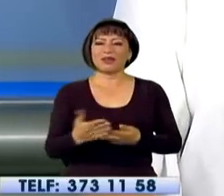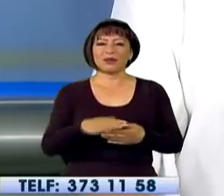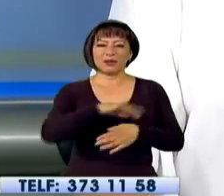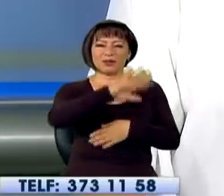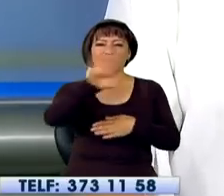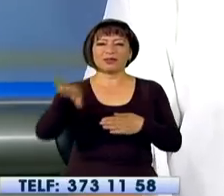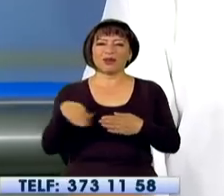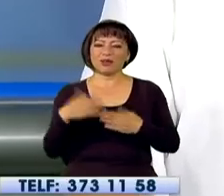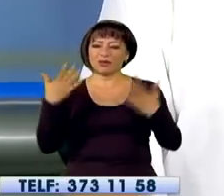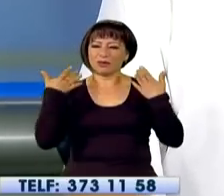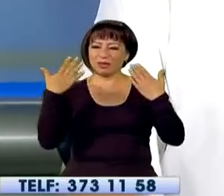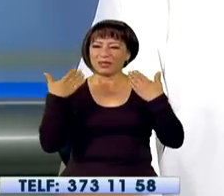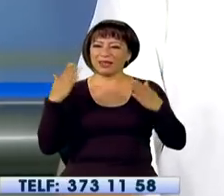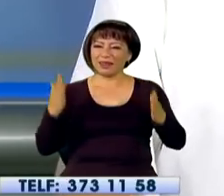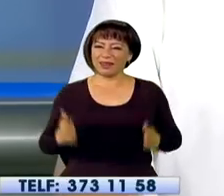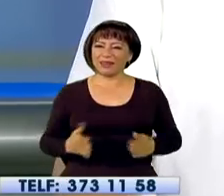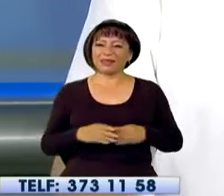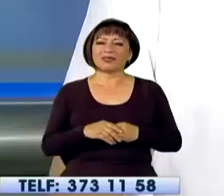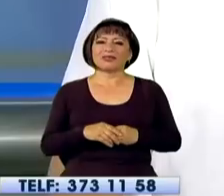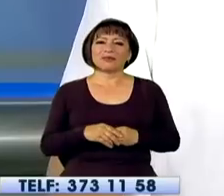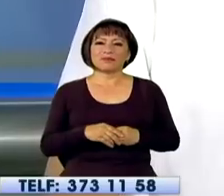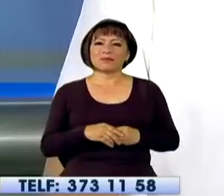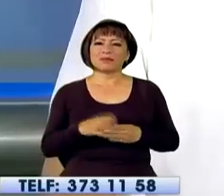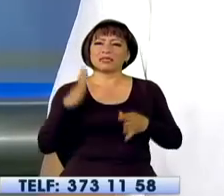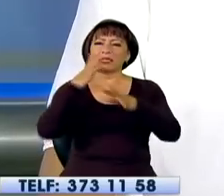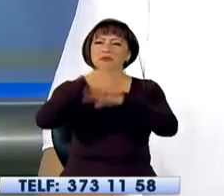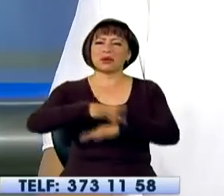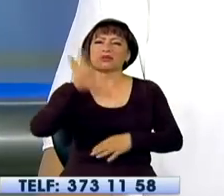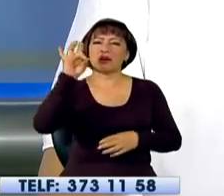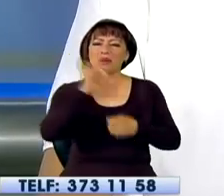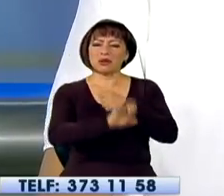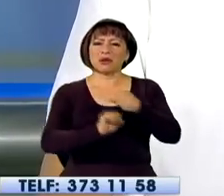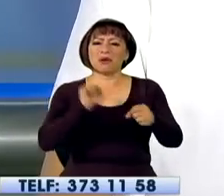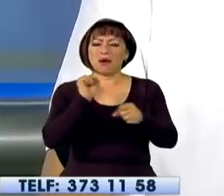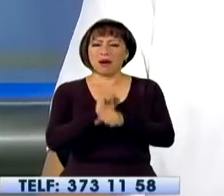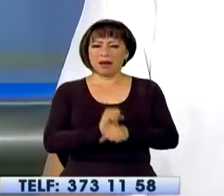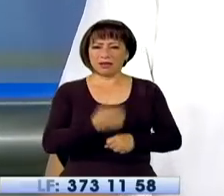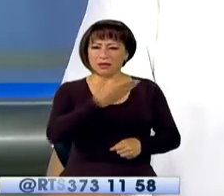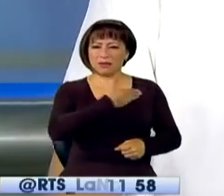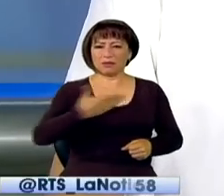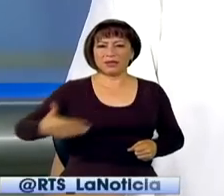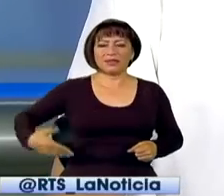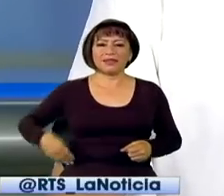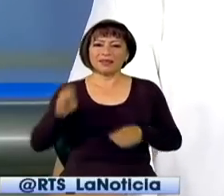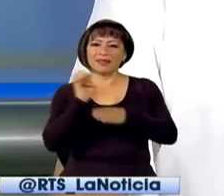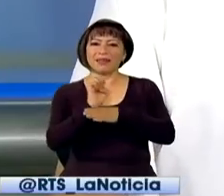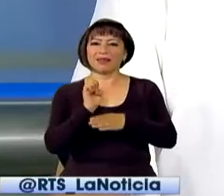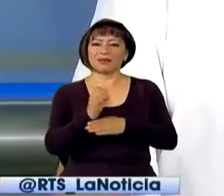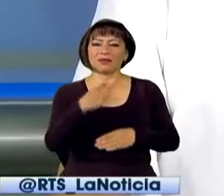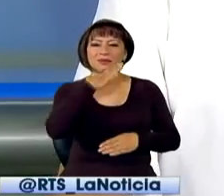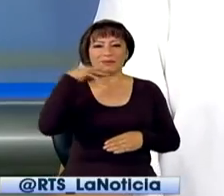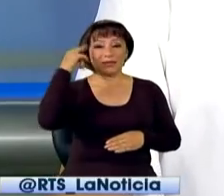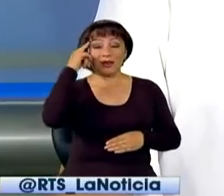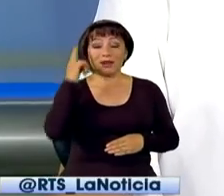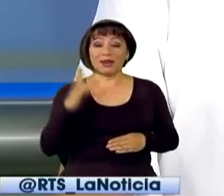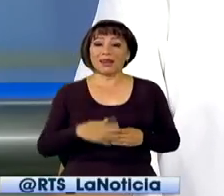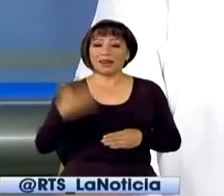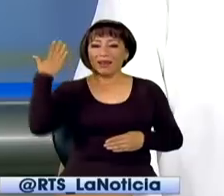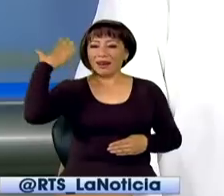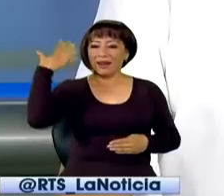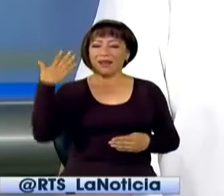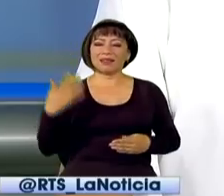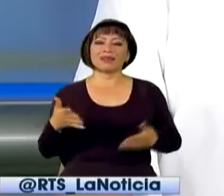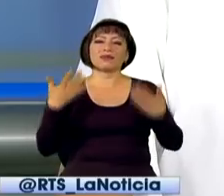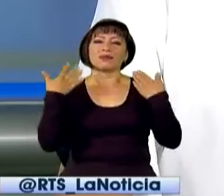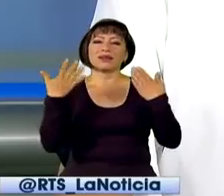Y luego de 8 años, el presidente de la República, Rafael Correa, y el alcalde de Guayaquil, Jaime Nebot, coincidieron justamente en un acto público. Fue